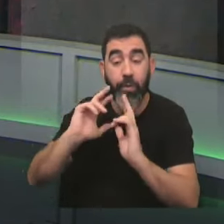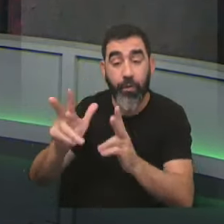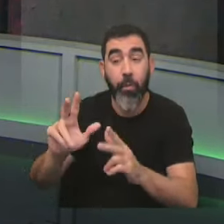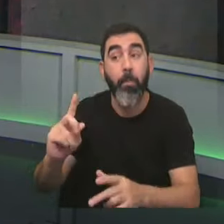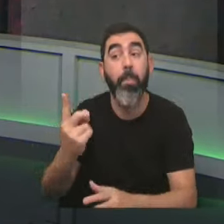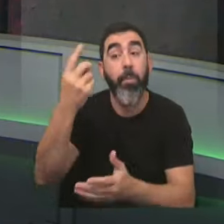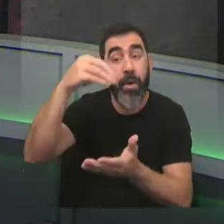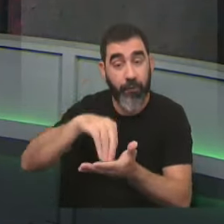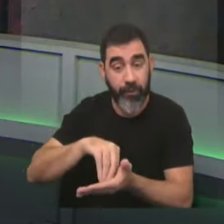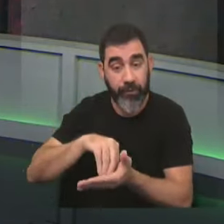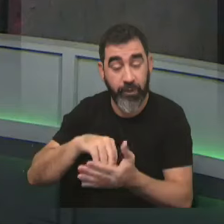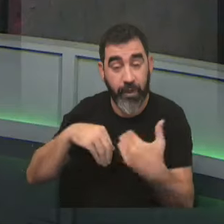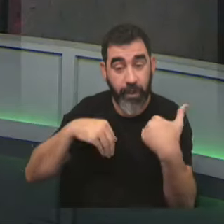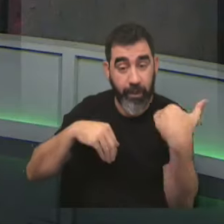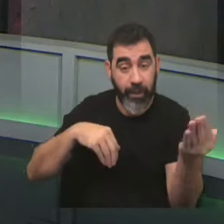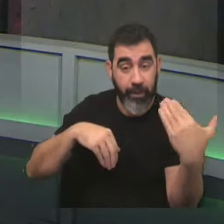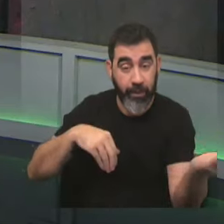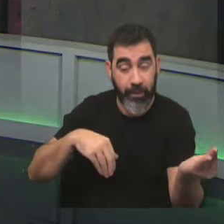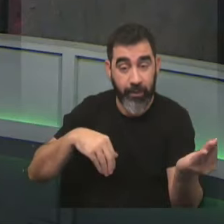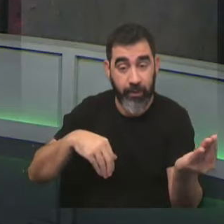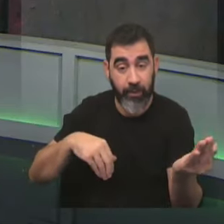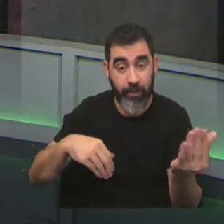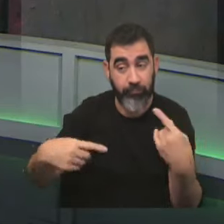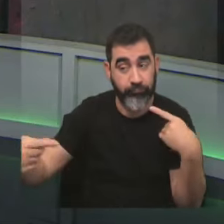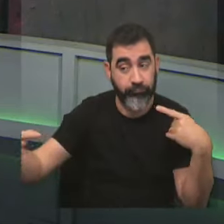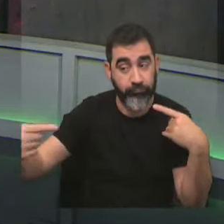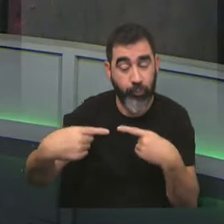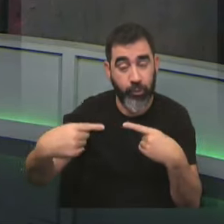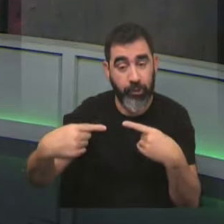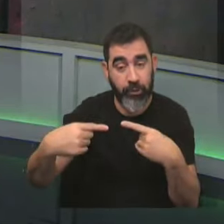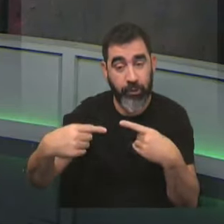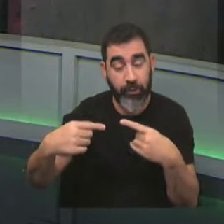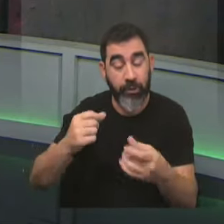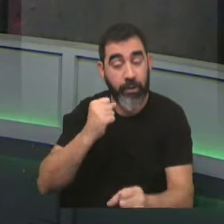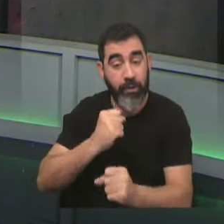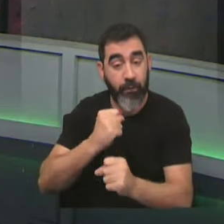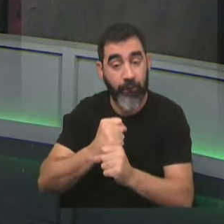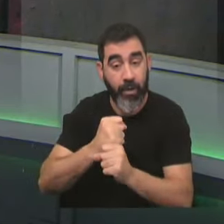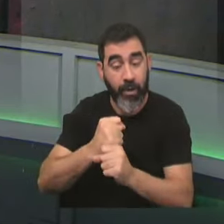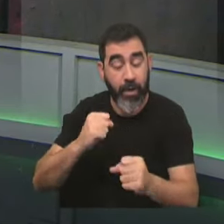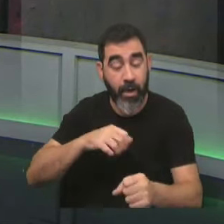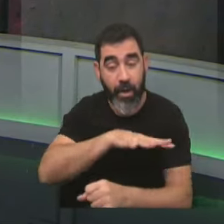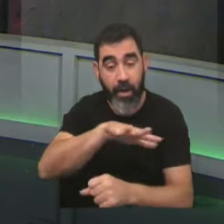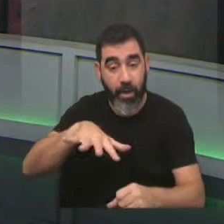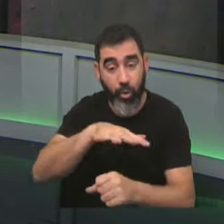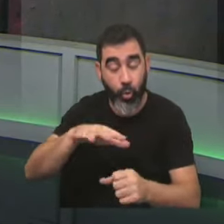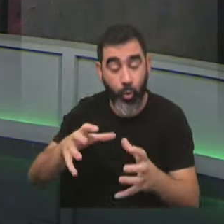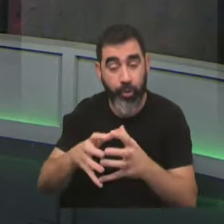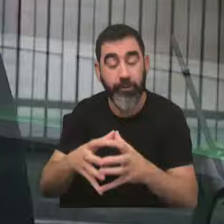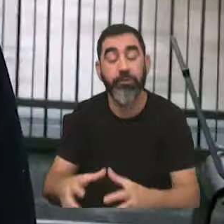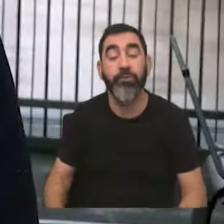la primera vez que en un de la izquierda hay distanciamiento de los trabajadores y del movimiento social